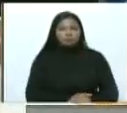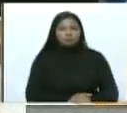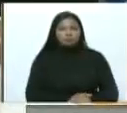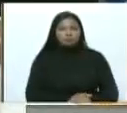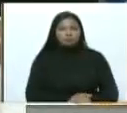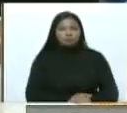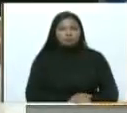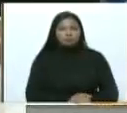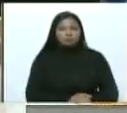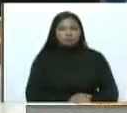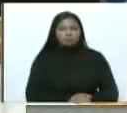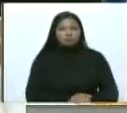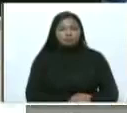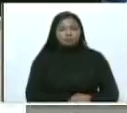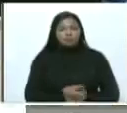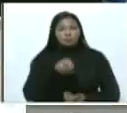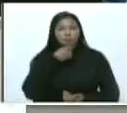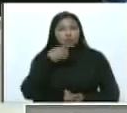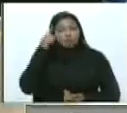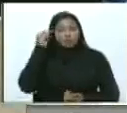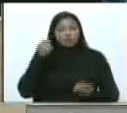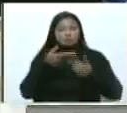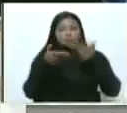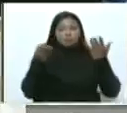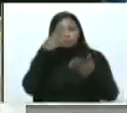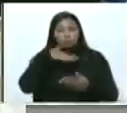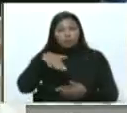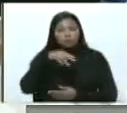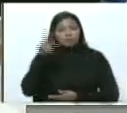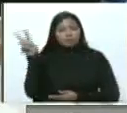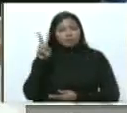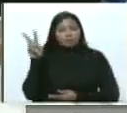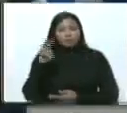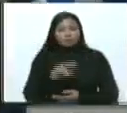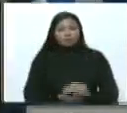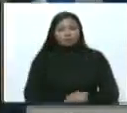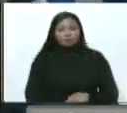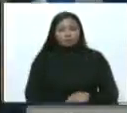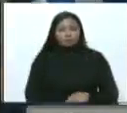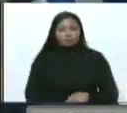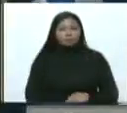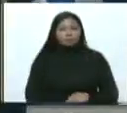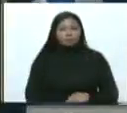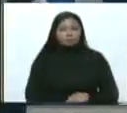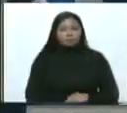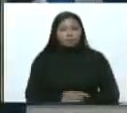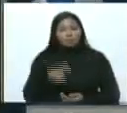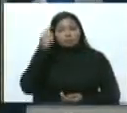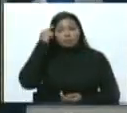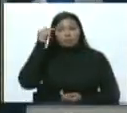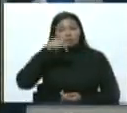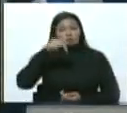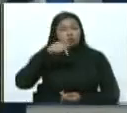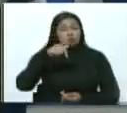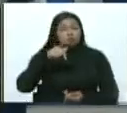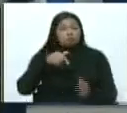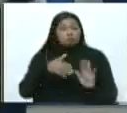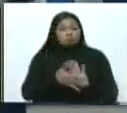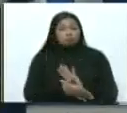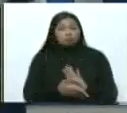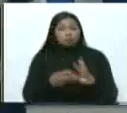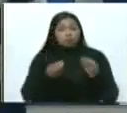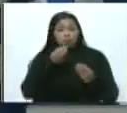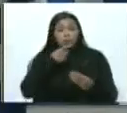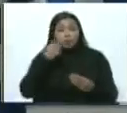Buenos días, tengan todos ustedes, pueblo de Venezuela, el día de hoy, con los